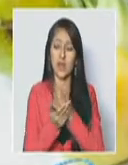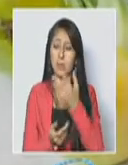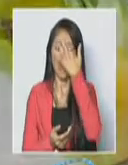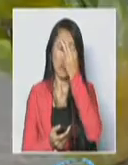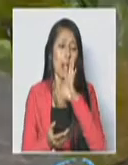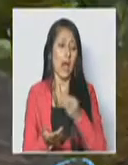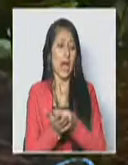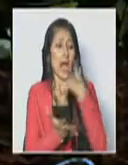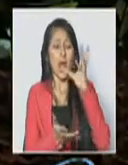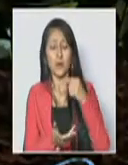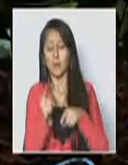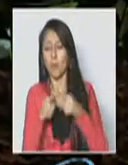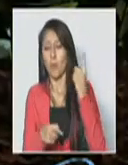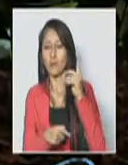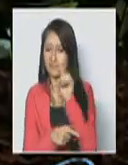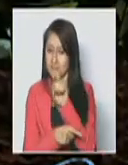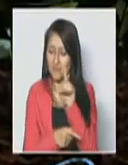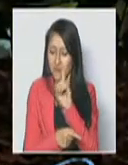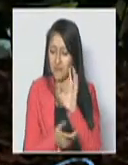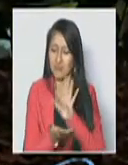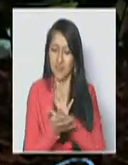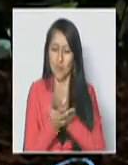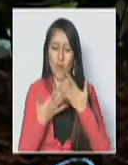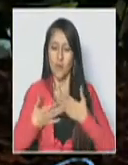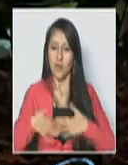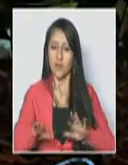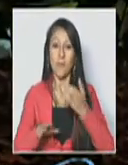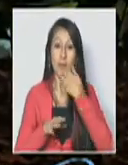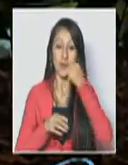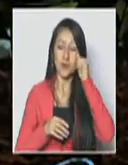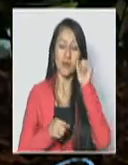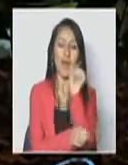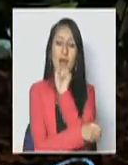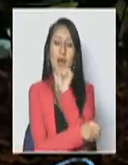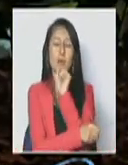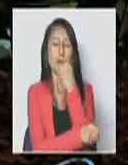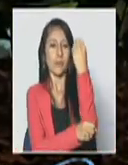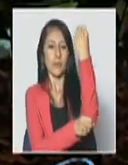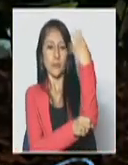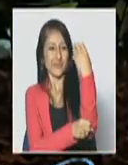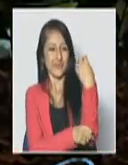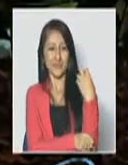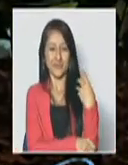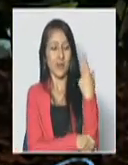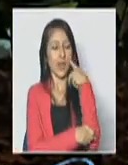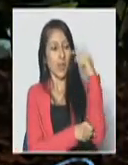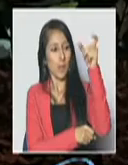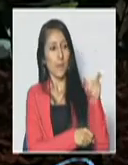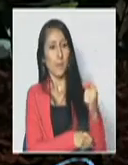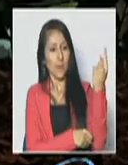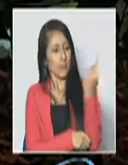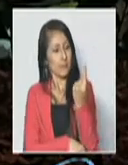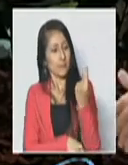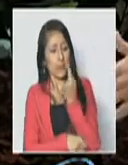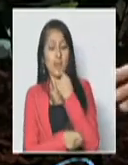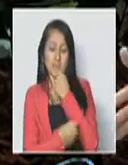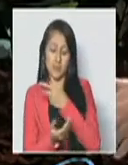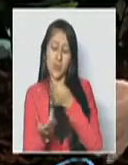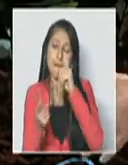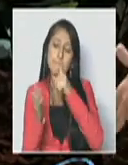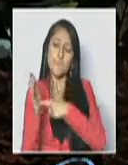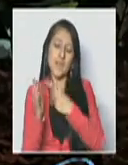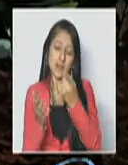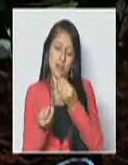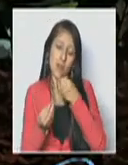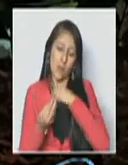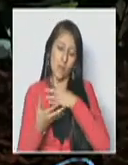cuando ustedes van y ven en los semáforos que están dando paquetes de frutas a mil pesos y salen de los supermercados